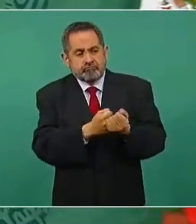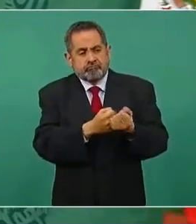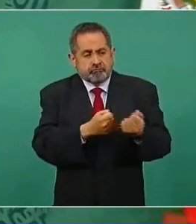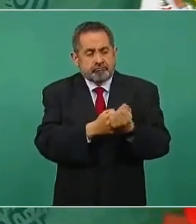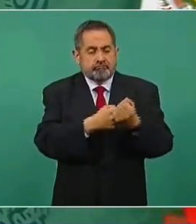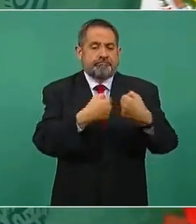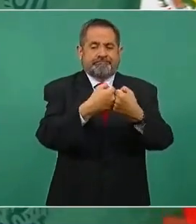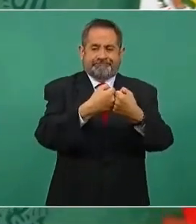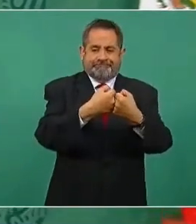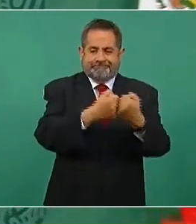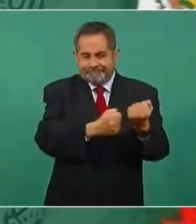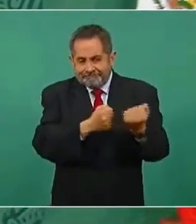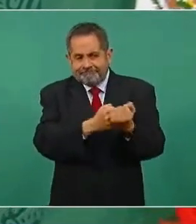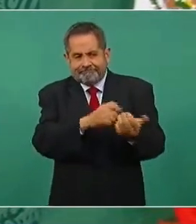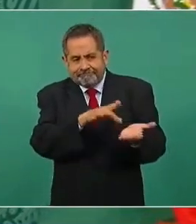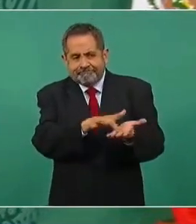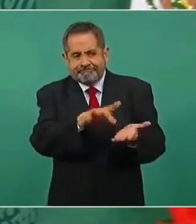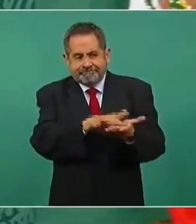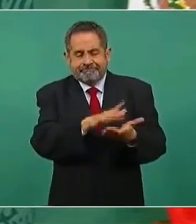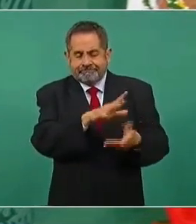a la frontera.